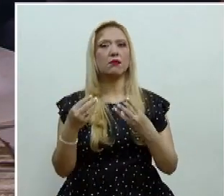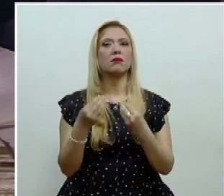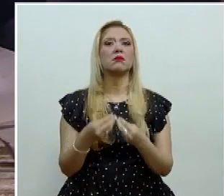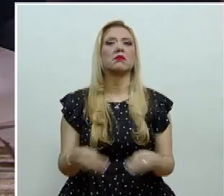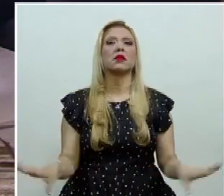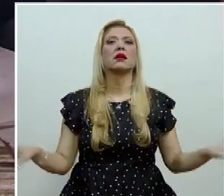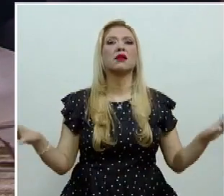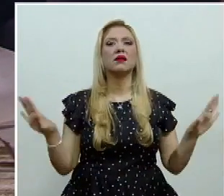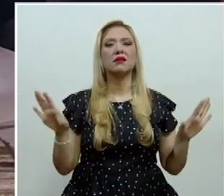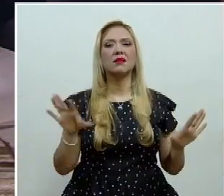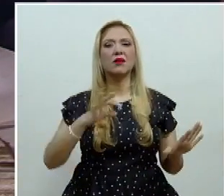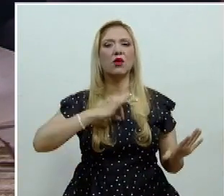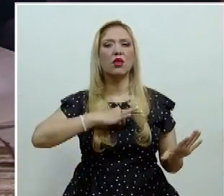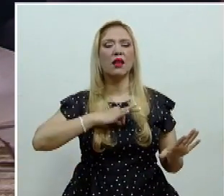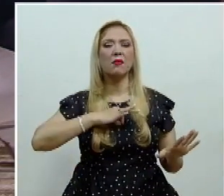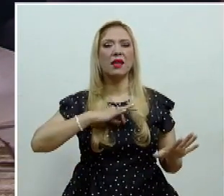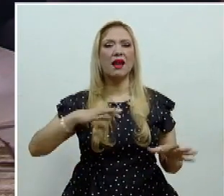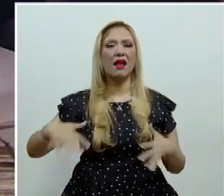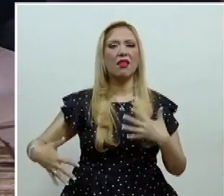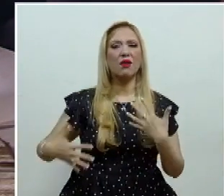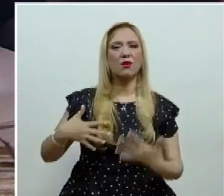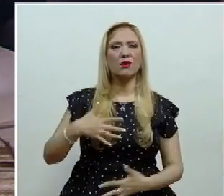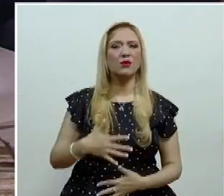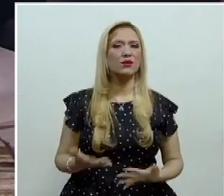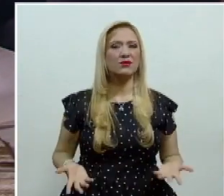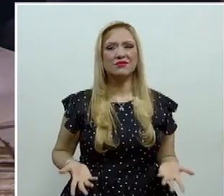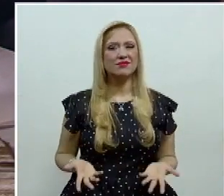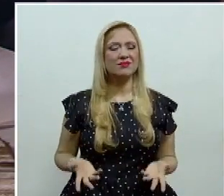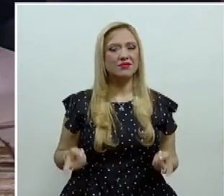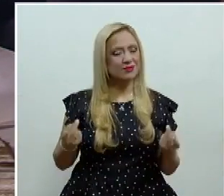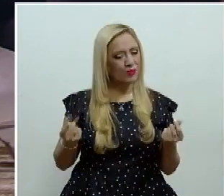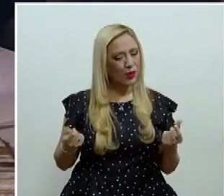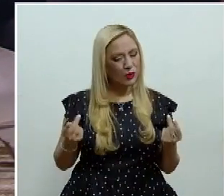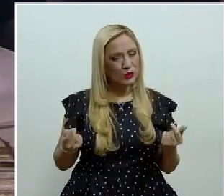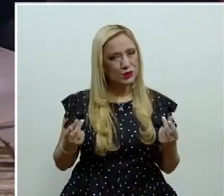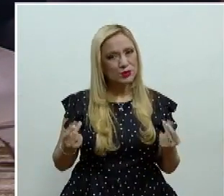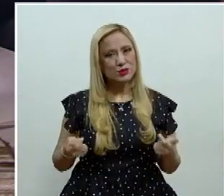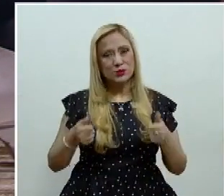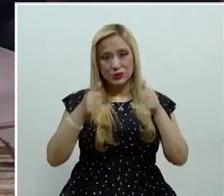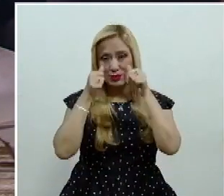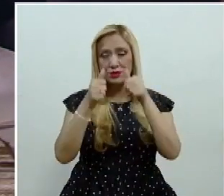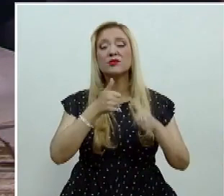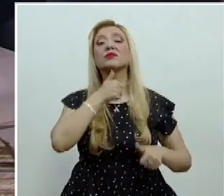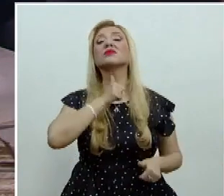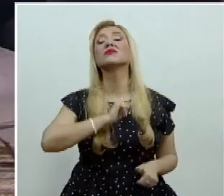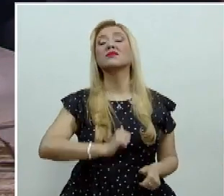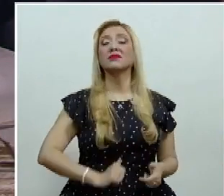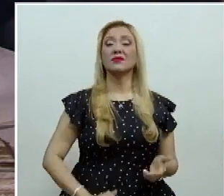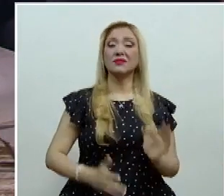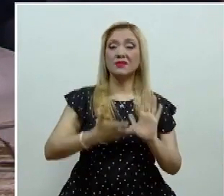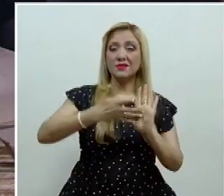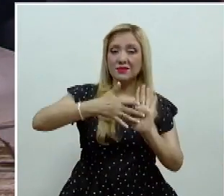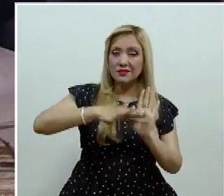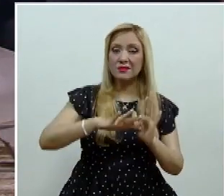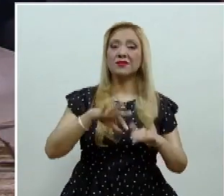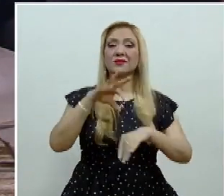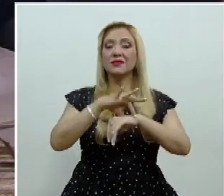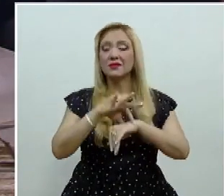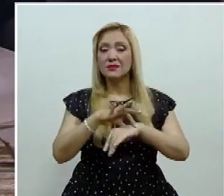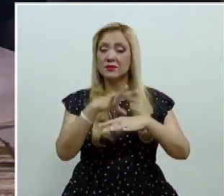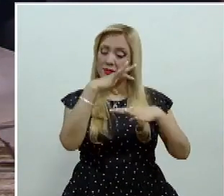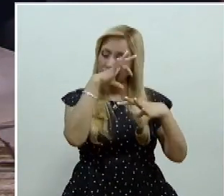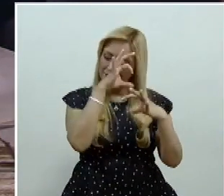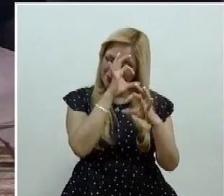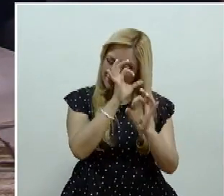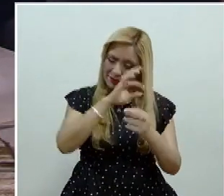ya se contaminaron. Entonces, para que sea más efectiva la intervención de las áreas forenses, sea medicina, sea química, genética,